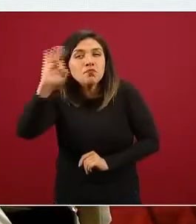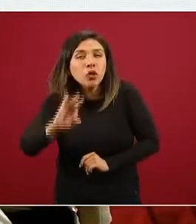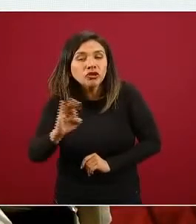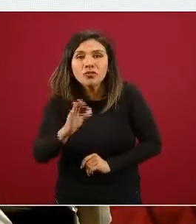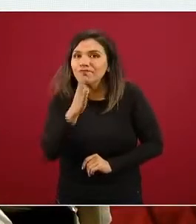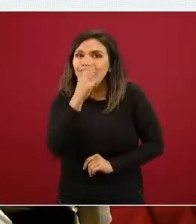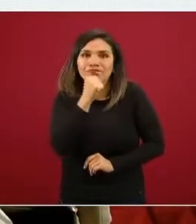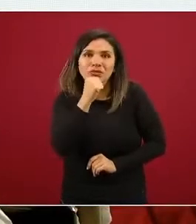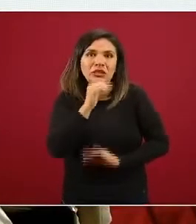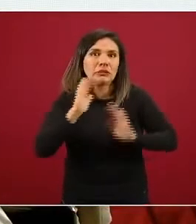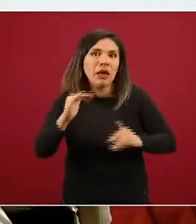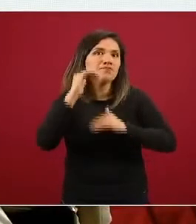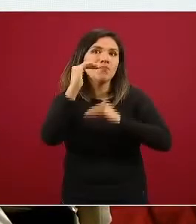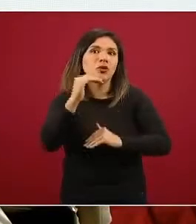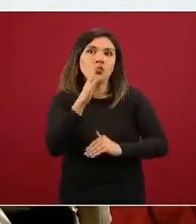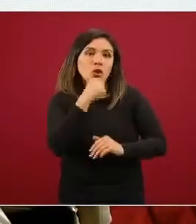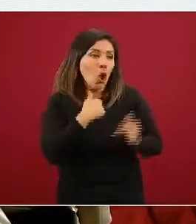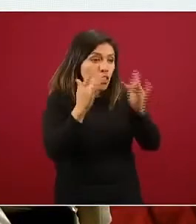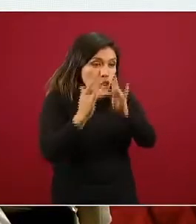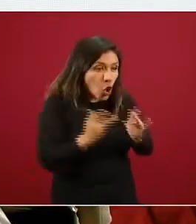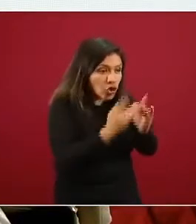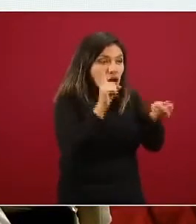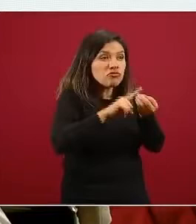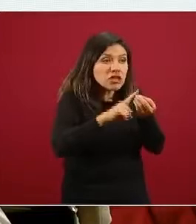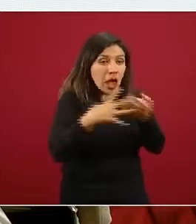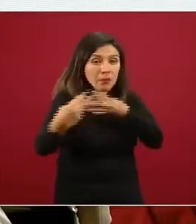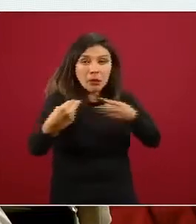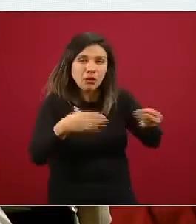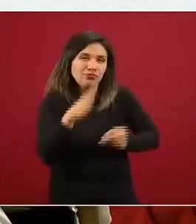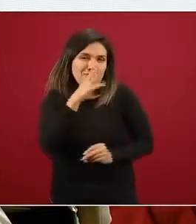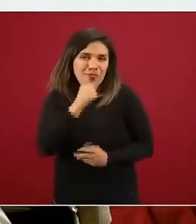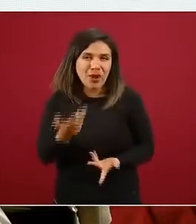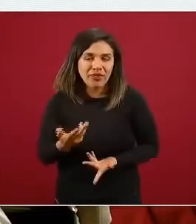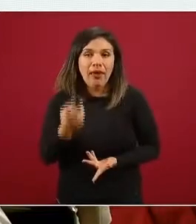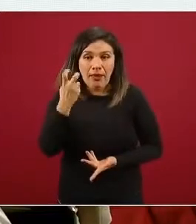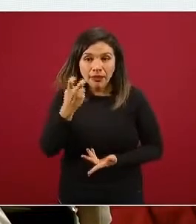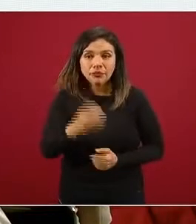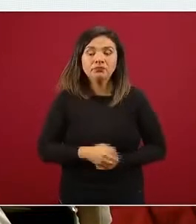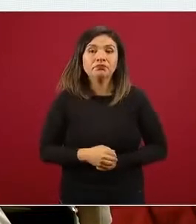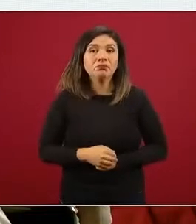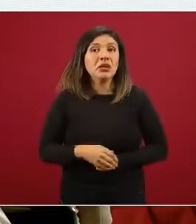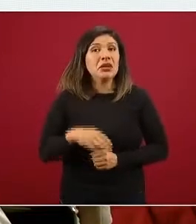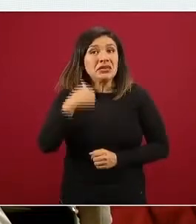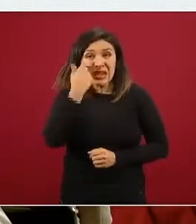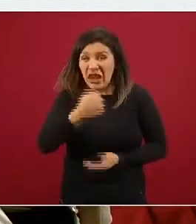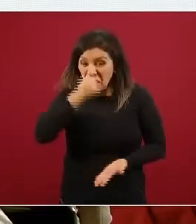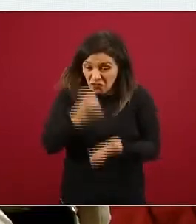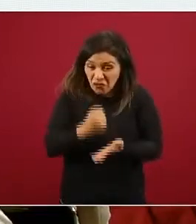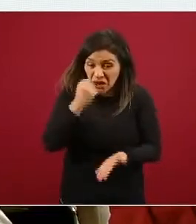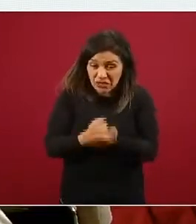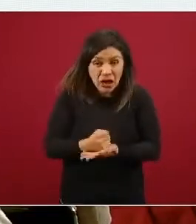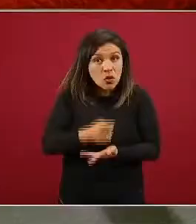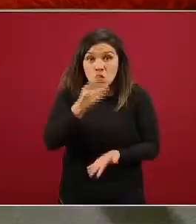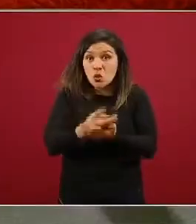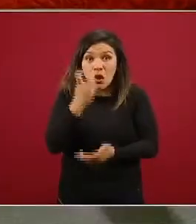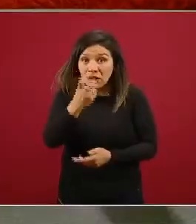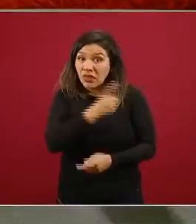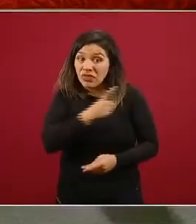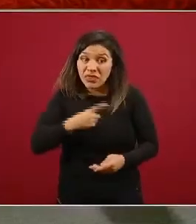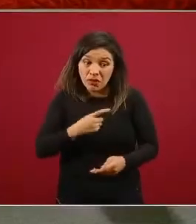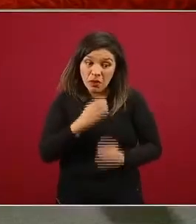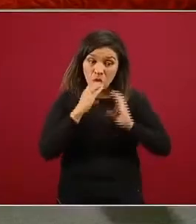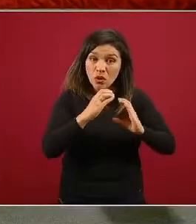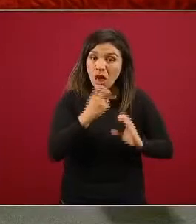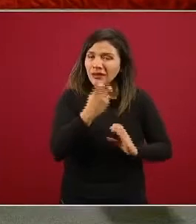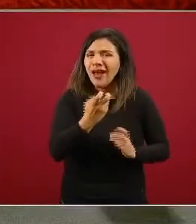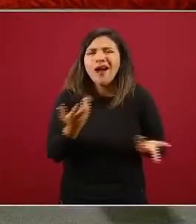no se podía trazar, no se podía identificar quién les contagió. Obstinarse en que solo ocurra esa intervención, desde luego no